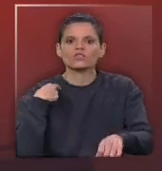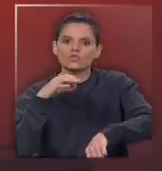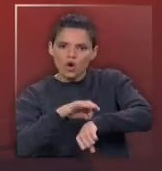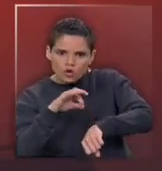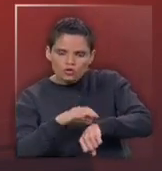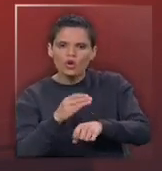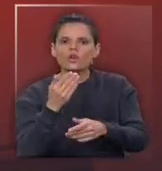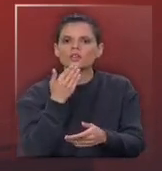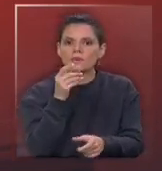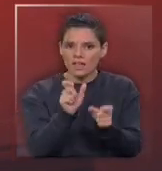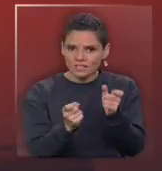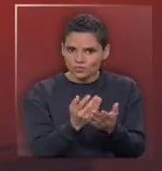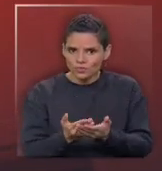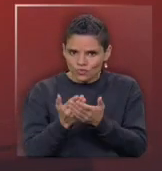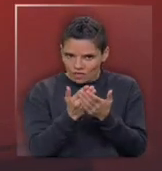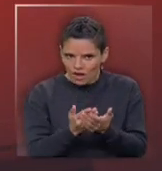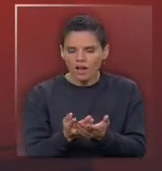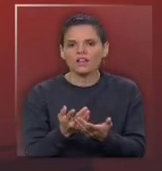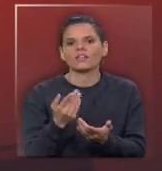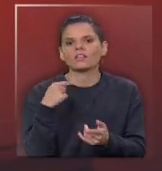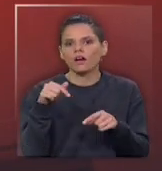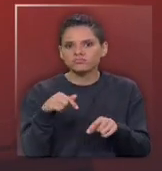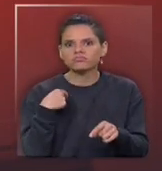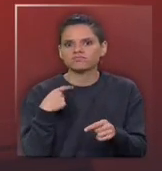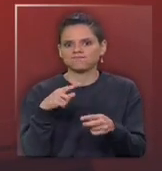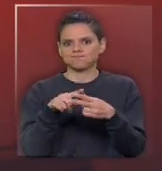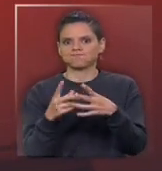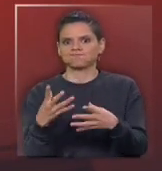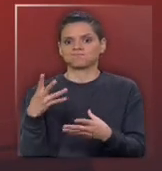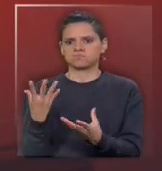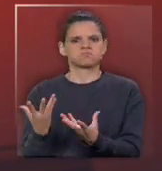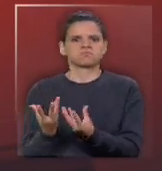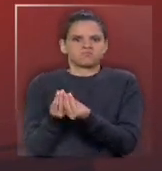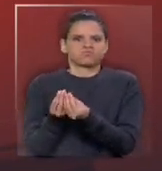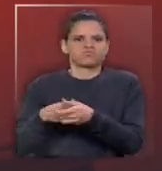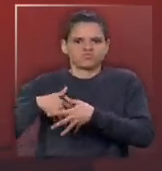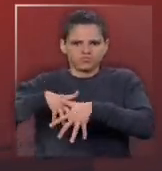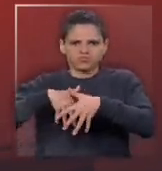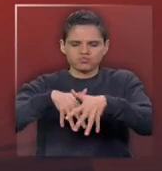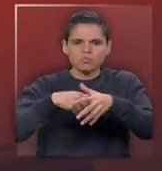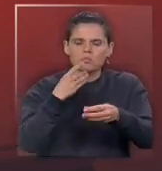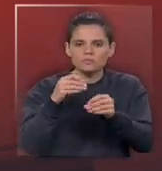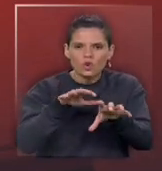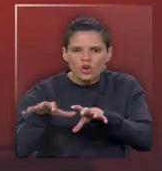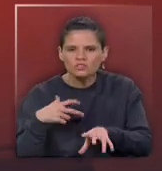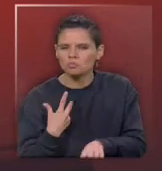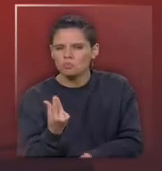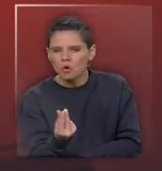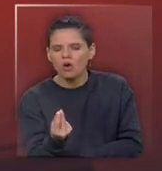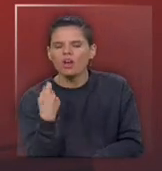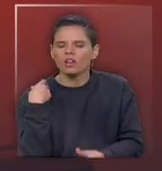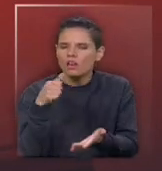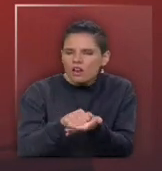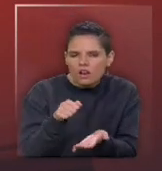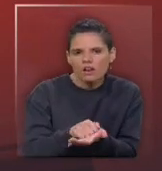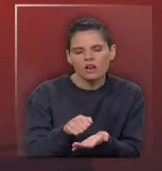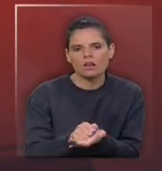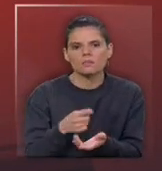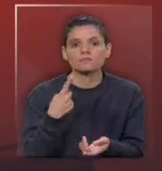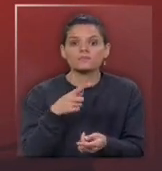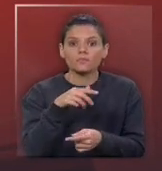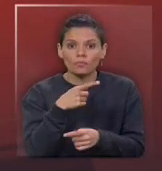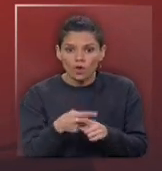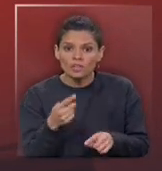también estudiantes de medicina internos en ese hospital para denunciar la falta de insumos. Y durante la tarde, otra